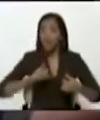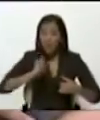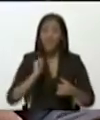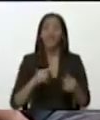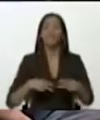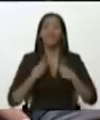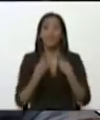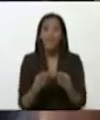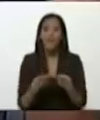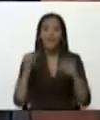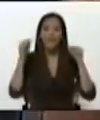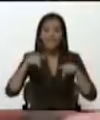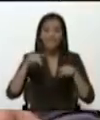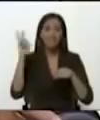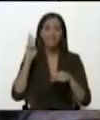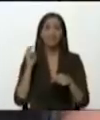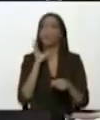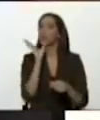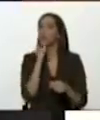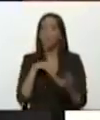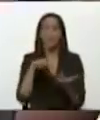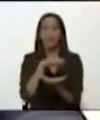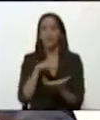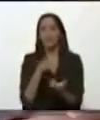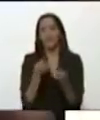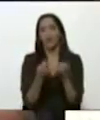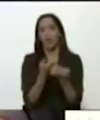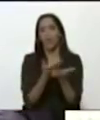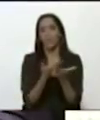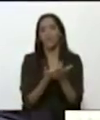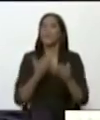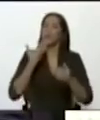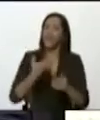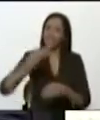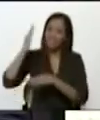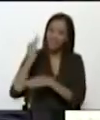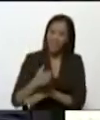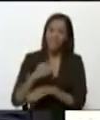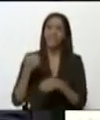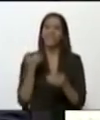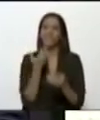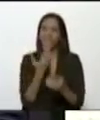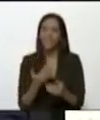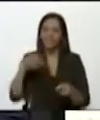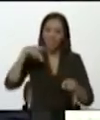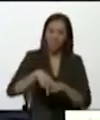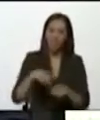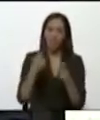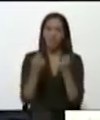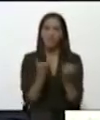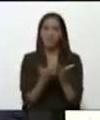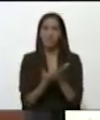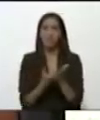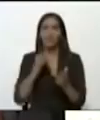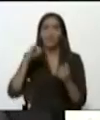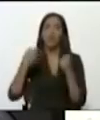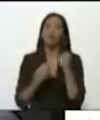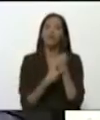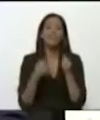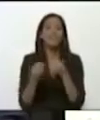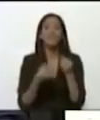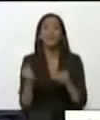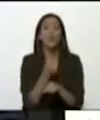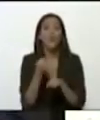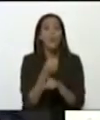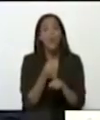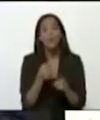económica gracias a esas sanciones, gracias al bloqueo, gracias a la persecución financiera. Guaidó, te iban a hacer un golpe de Estado sin todavía